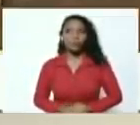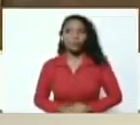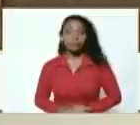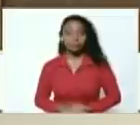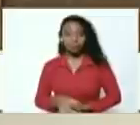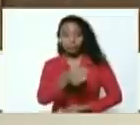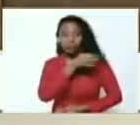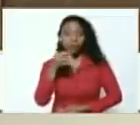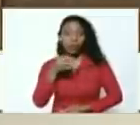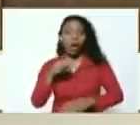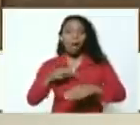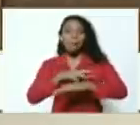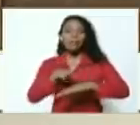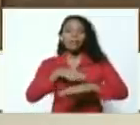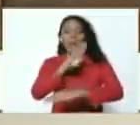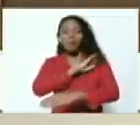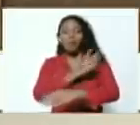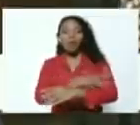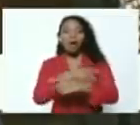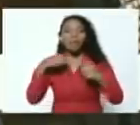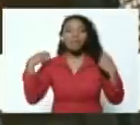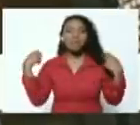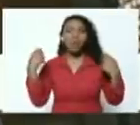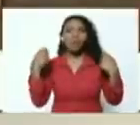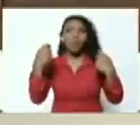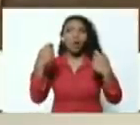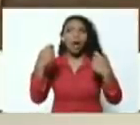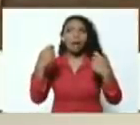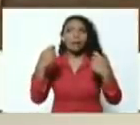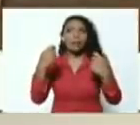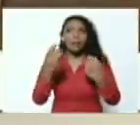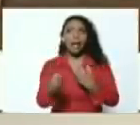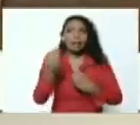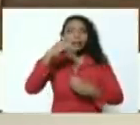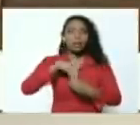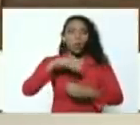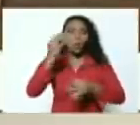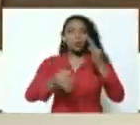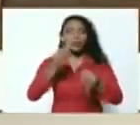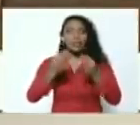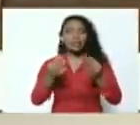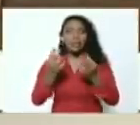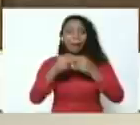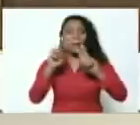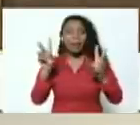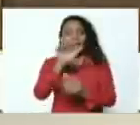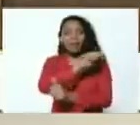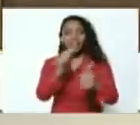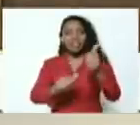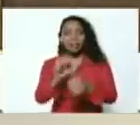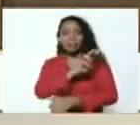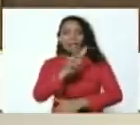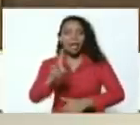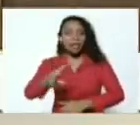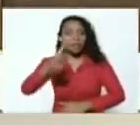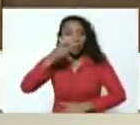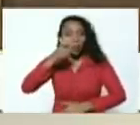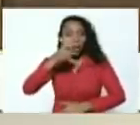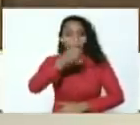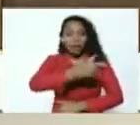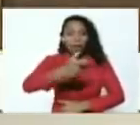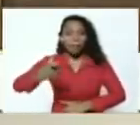correcto, la ministra del Poder Popular de Interior, Justicia y Paz y vicepresidenta de Seguridad